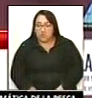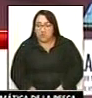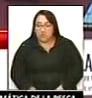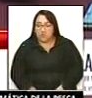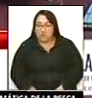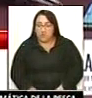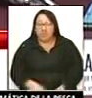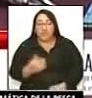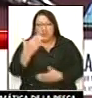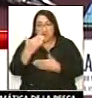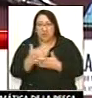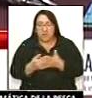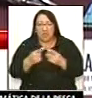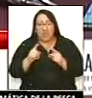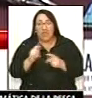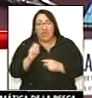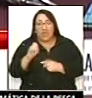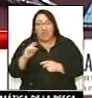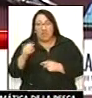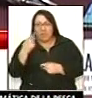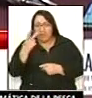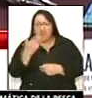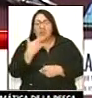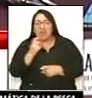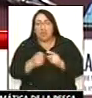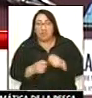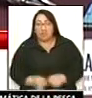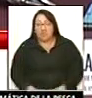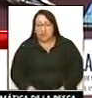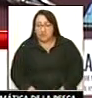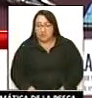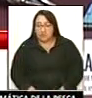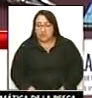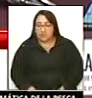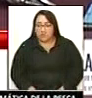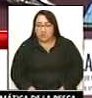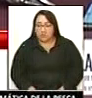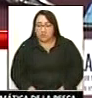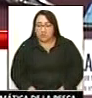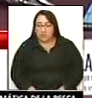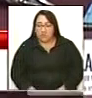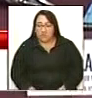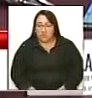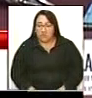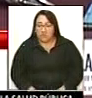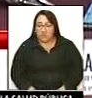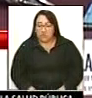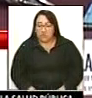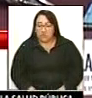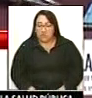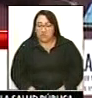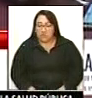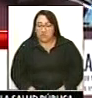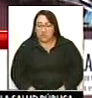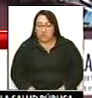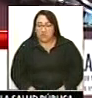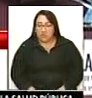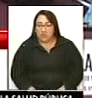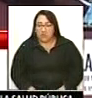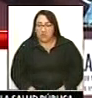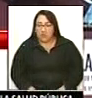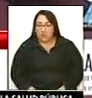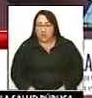Transparencia? Porque las organizaciones también dependen de quiénes están funcionando. Y como el tema es bastante largo, tenemos que participar en el caso del